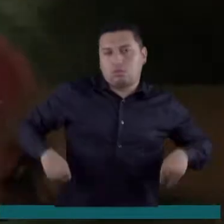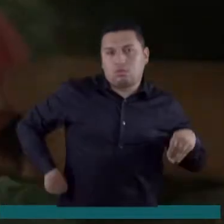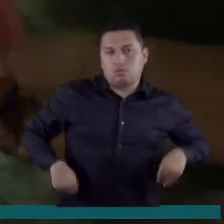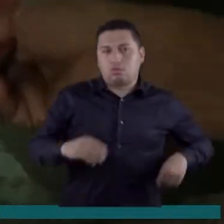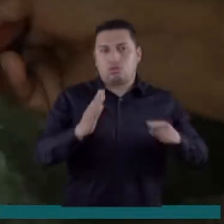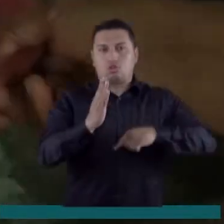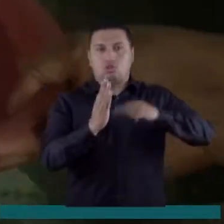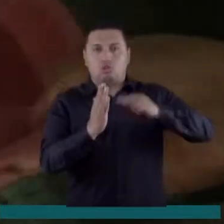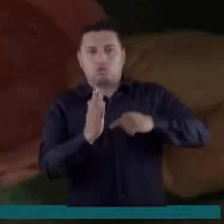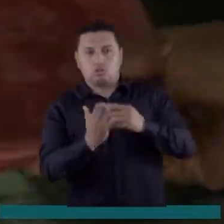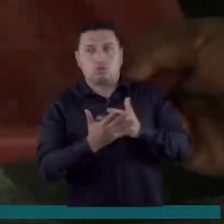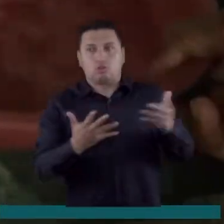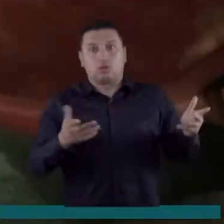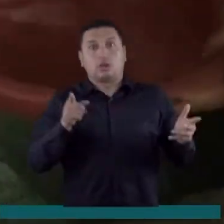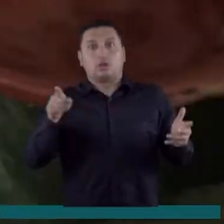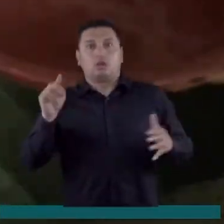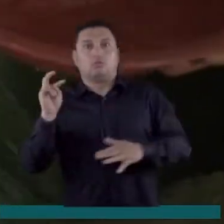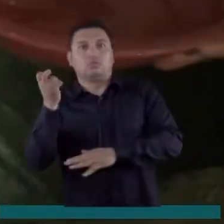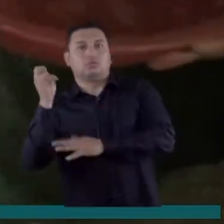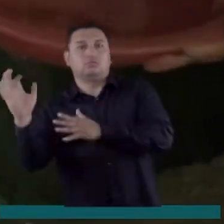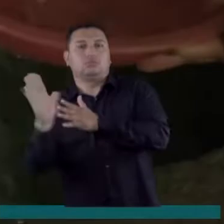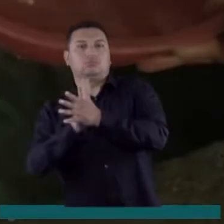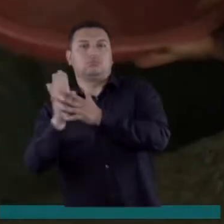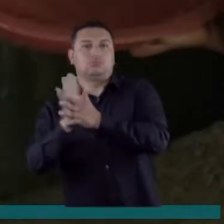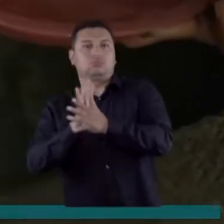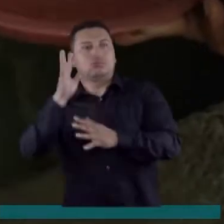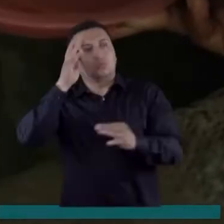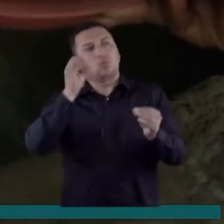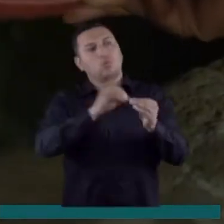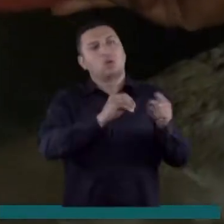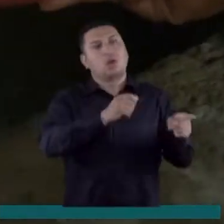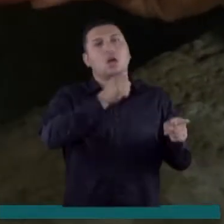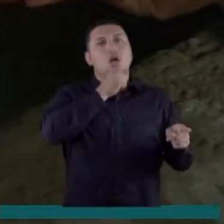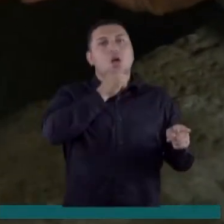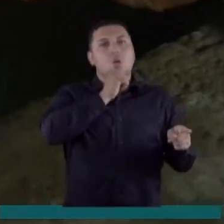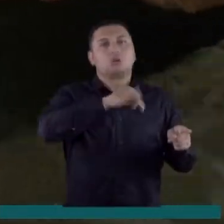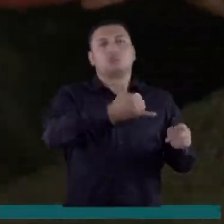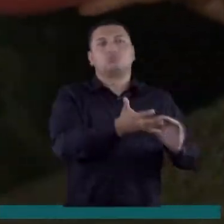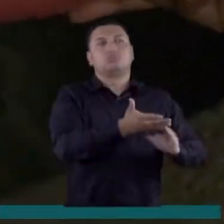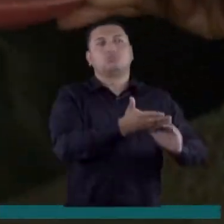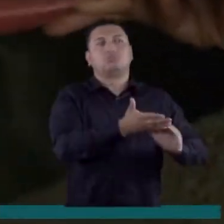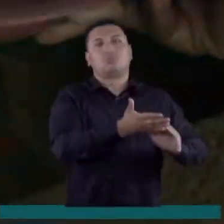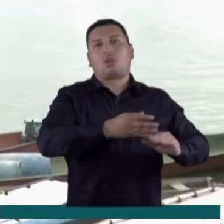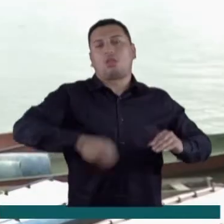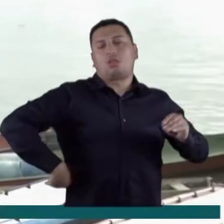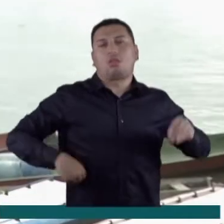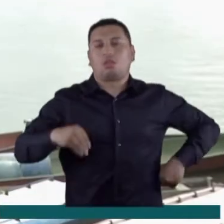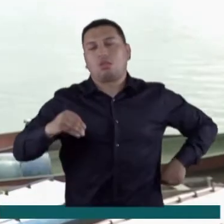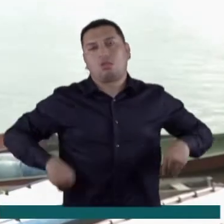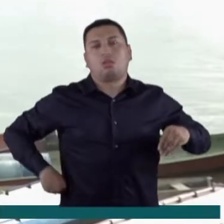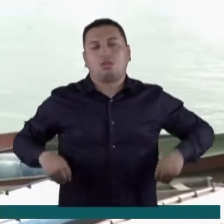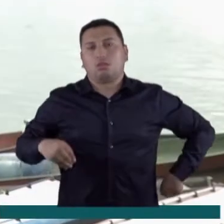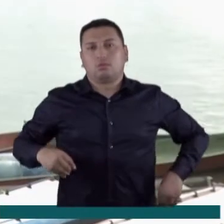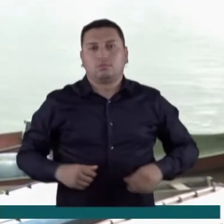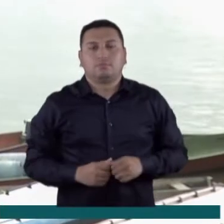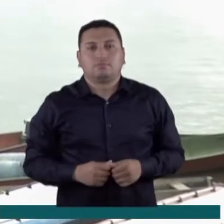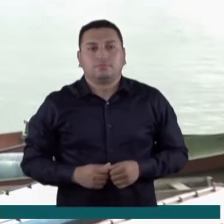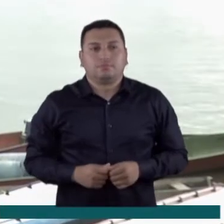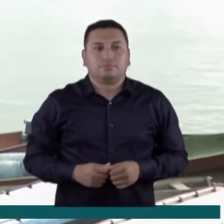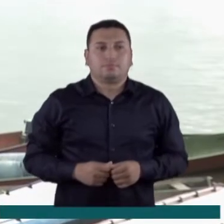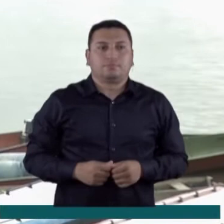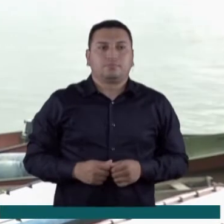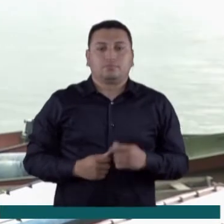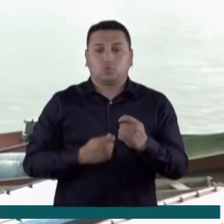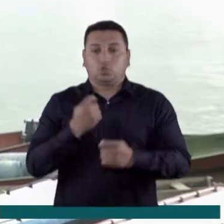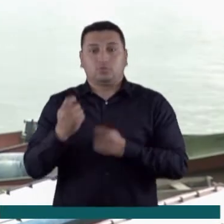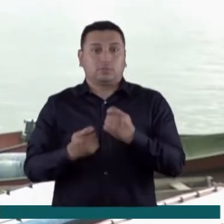por corrupción en contratos públicos relacionados con la creación de un acueducto municipal. Agregan los